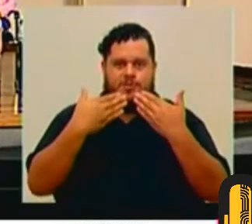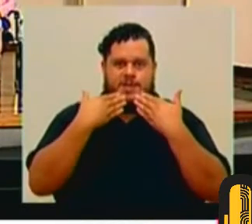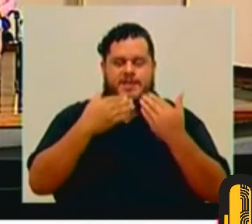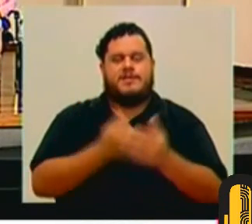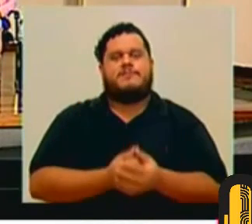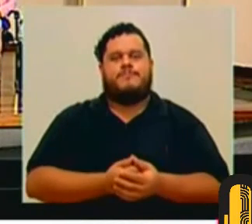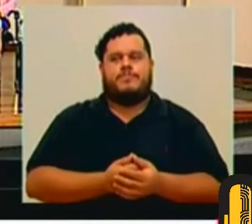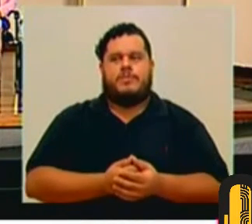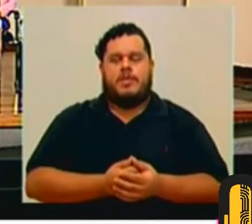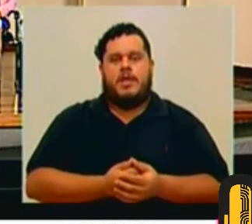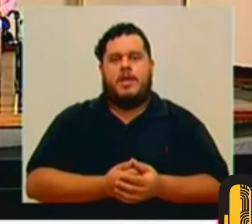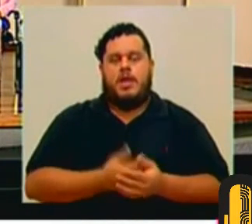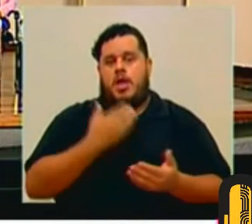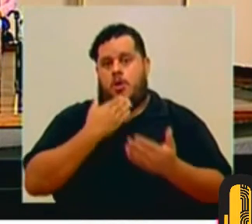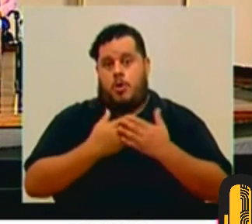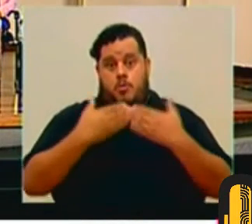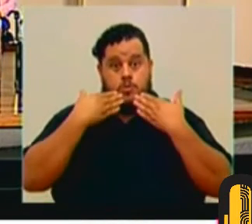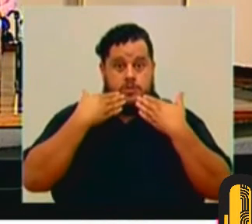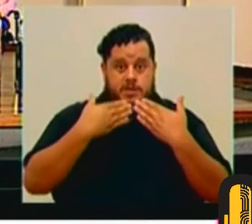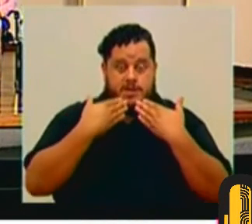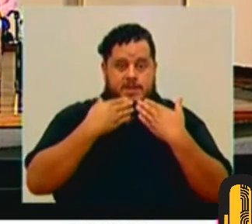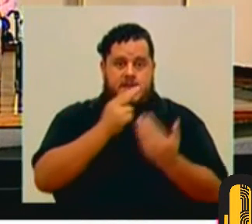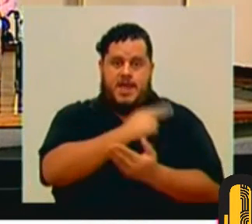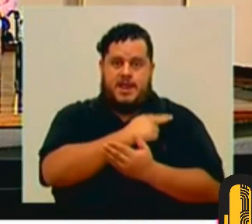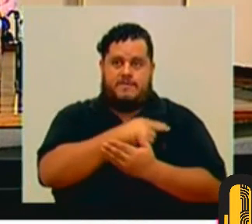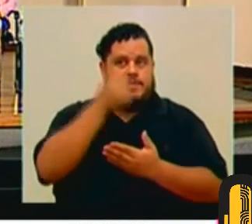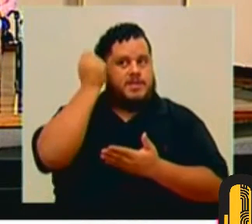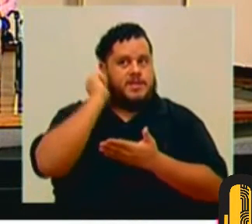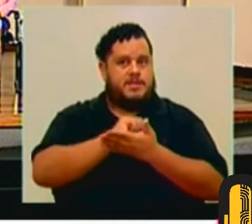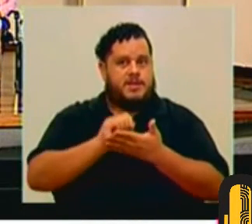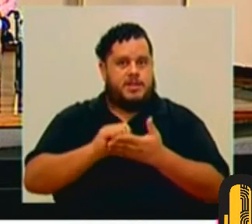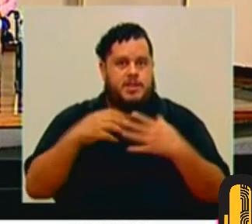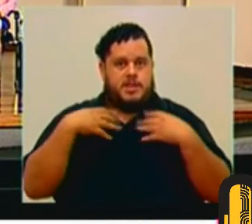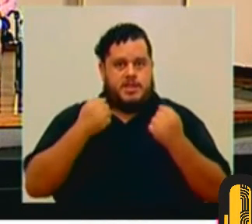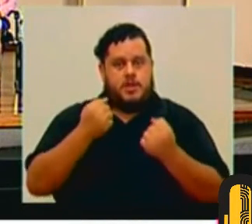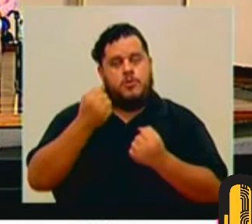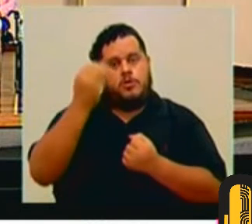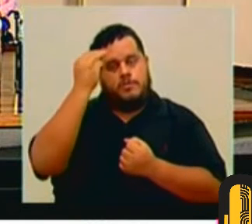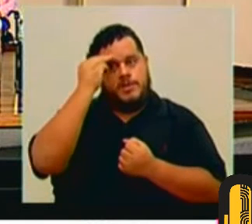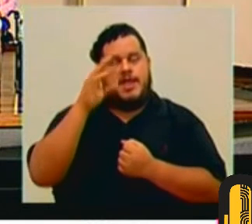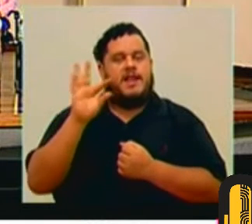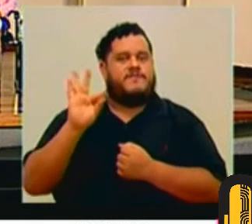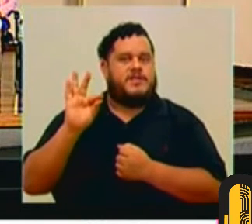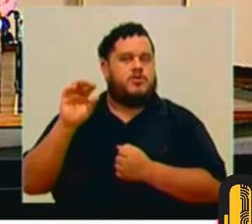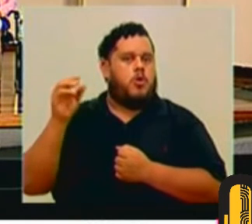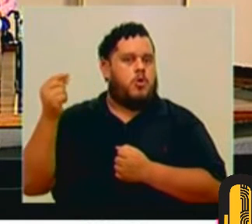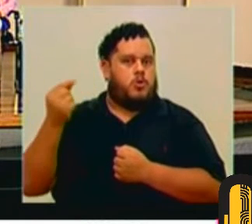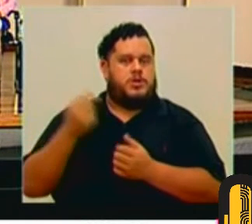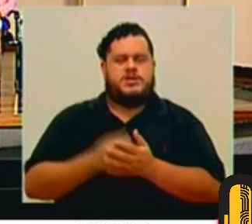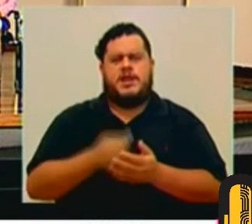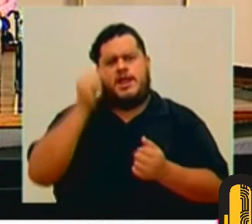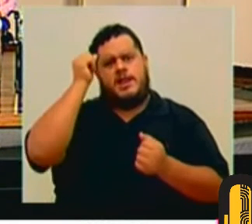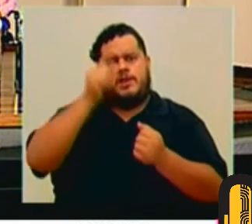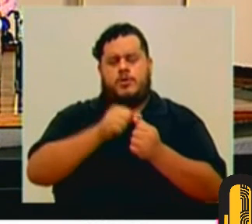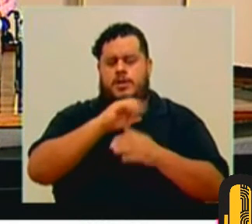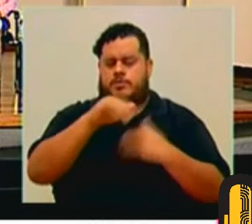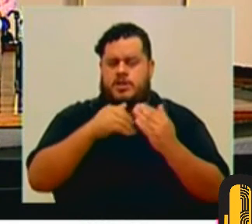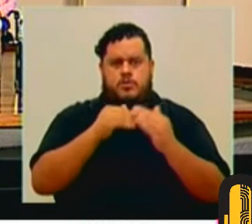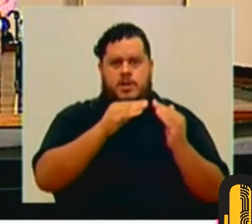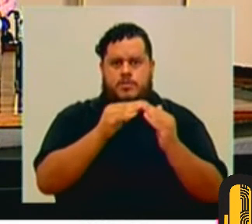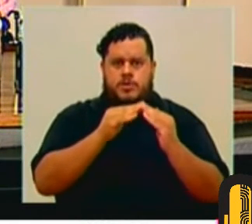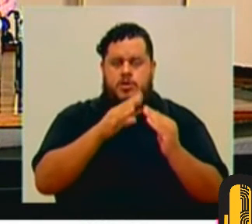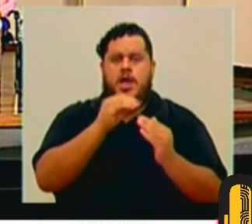Muchas gracias al jefe de la Secretaría de Salud Mental, el señor Francisco Golcher. Le recordamos a la población y